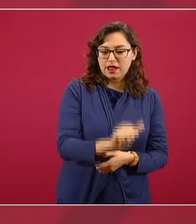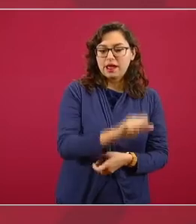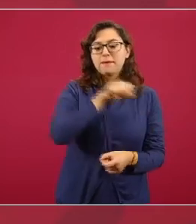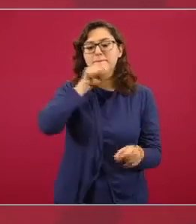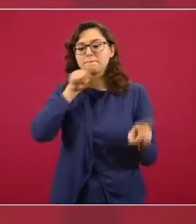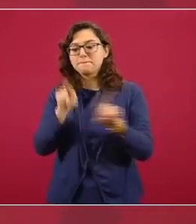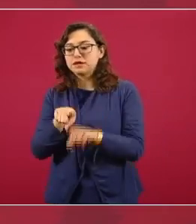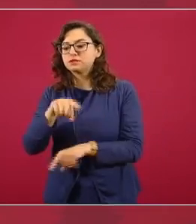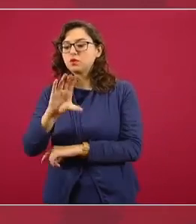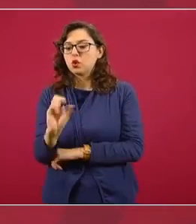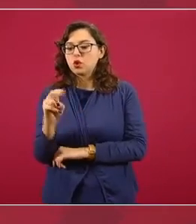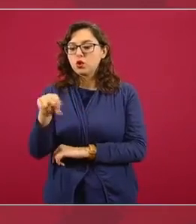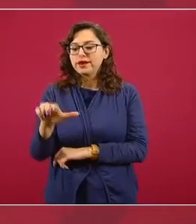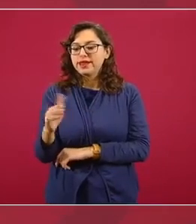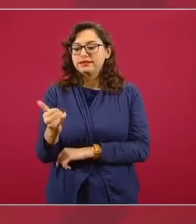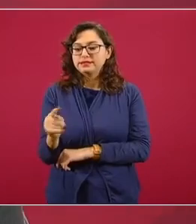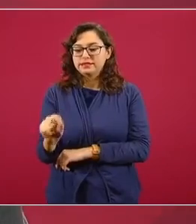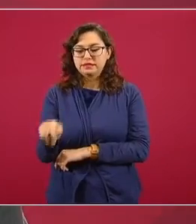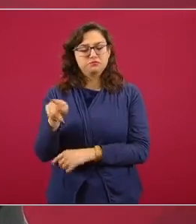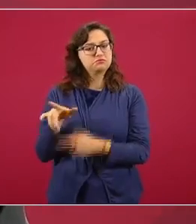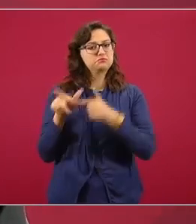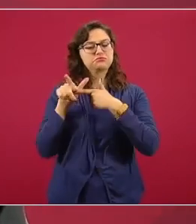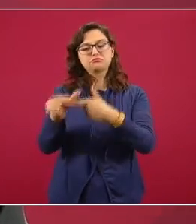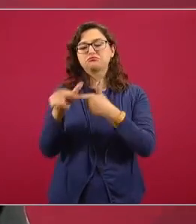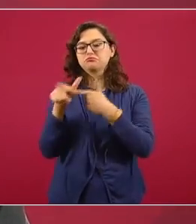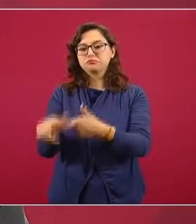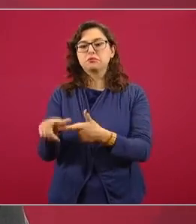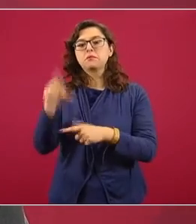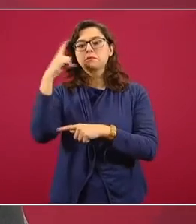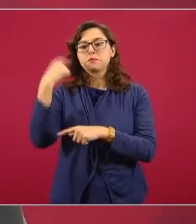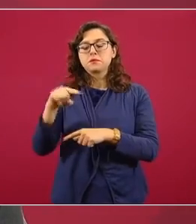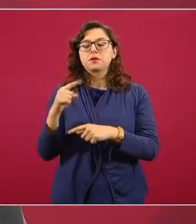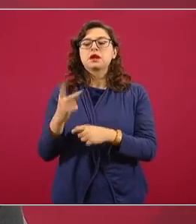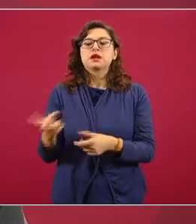seguir incrementando para posgrado